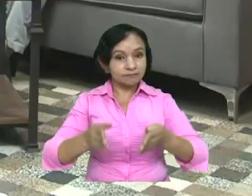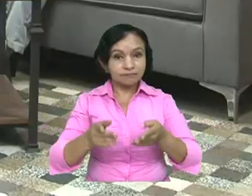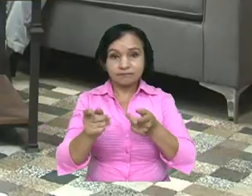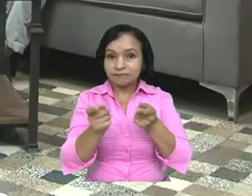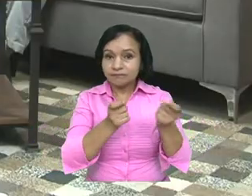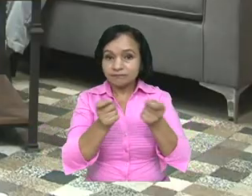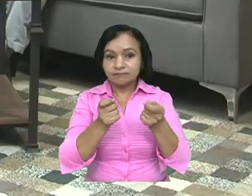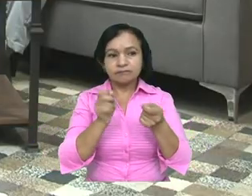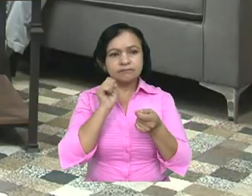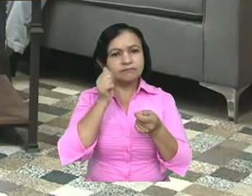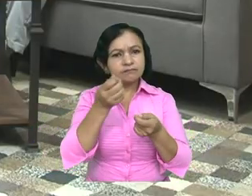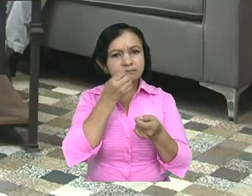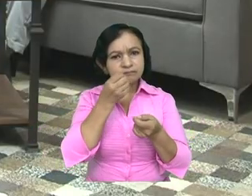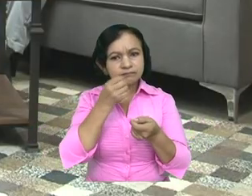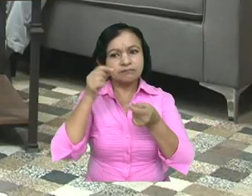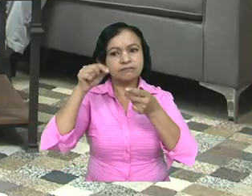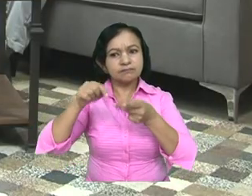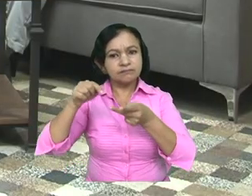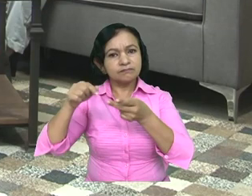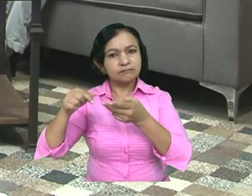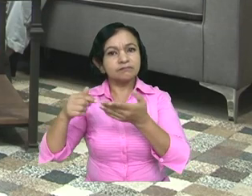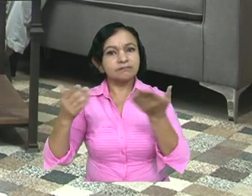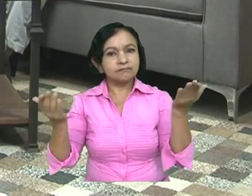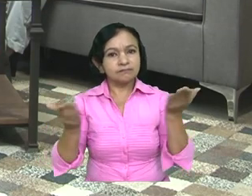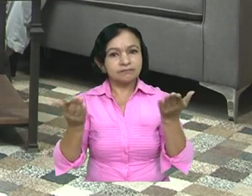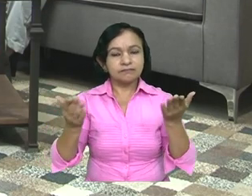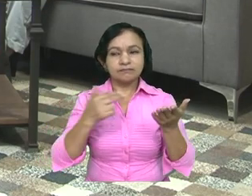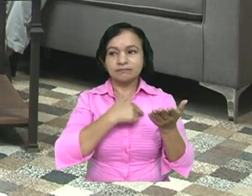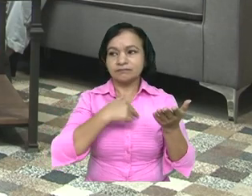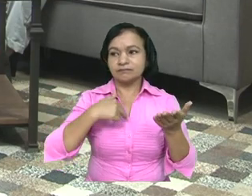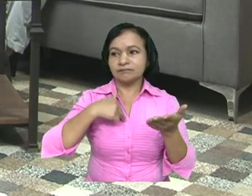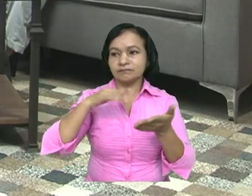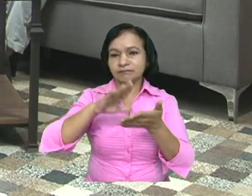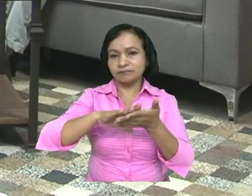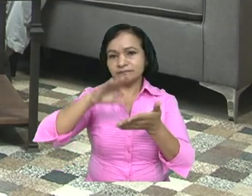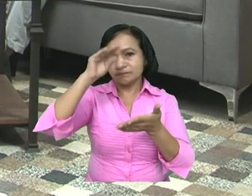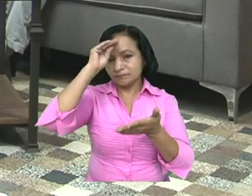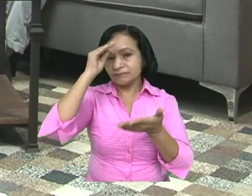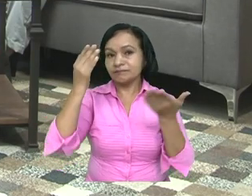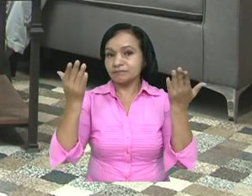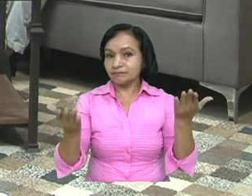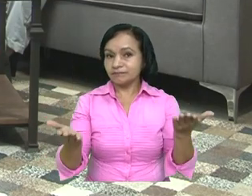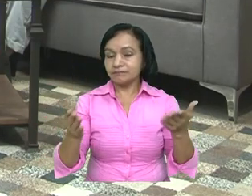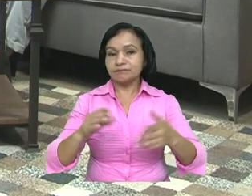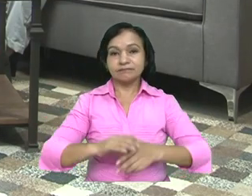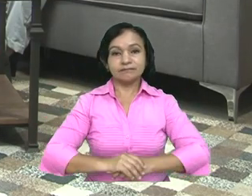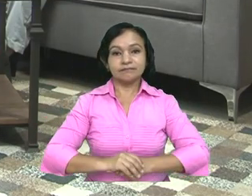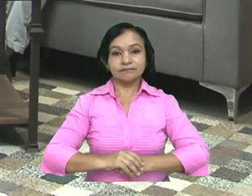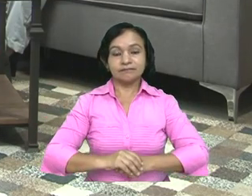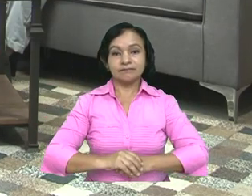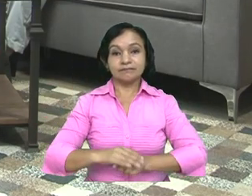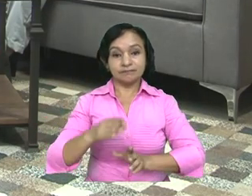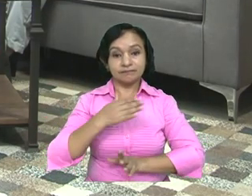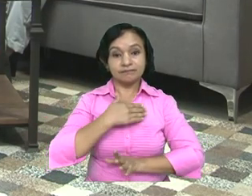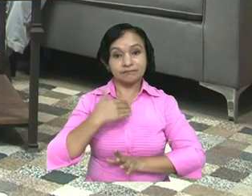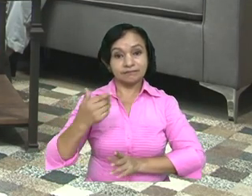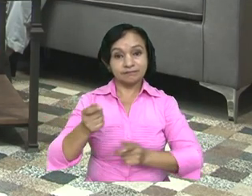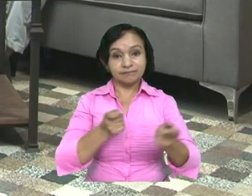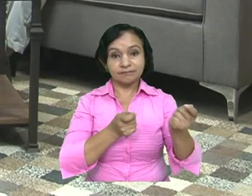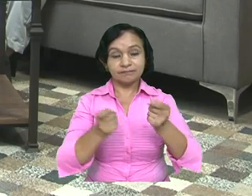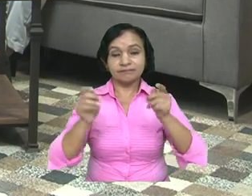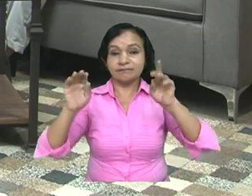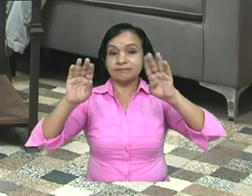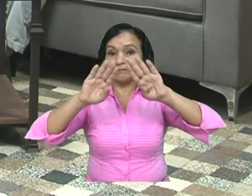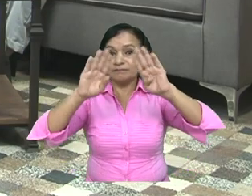Es administración, ¿verdad? En escasez es donde se aprende a administrar mejor. Entonces, realmente, esa